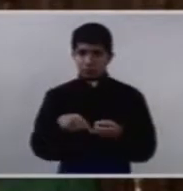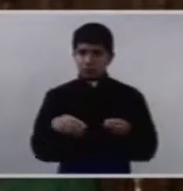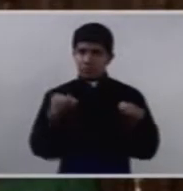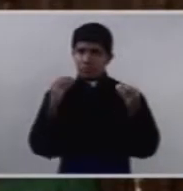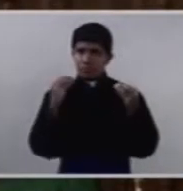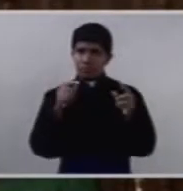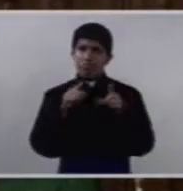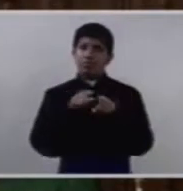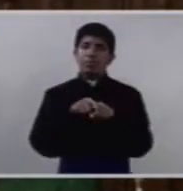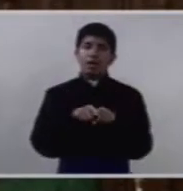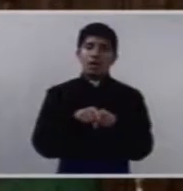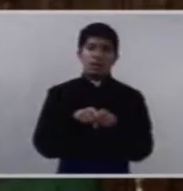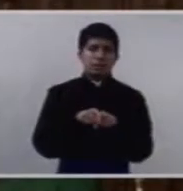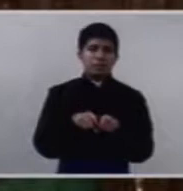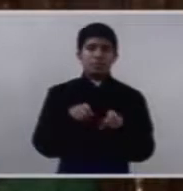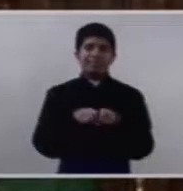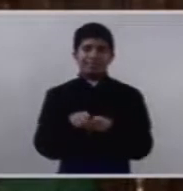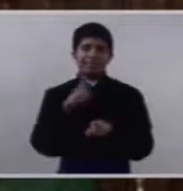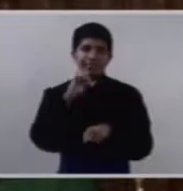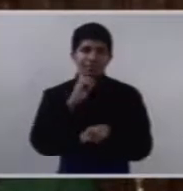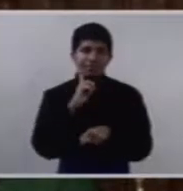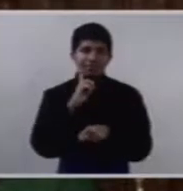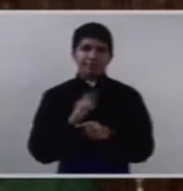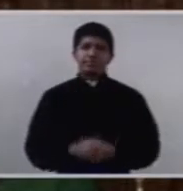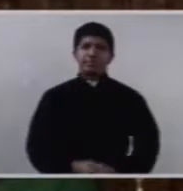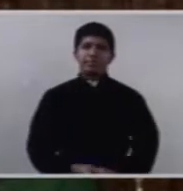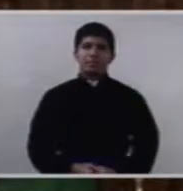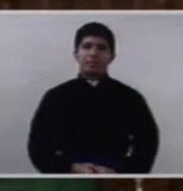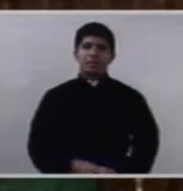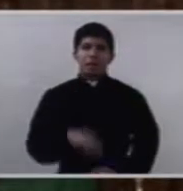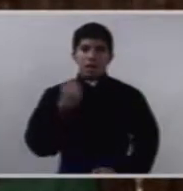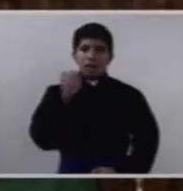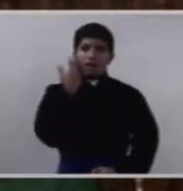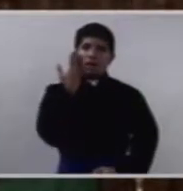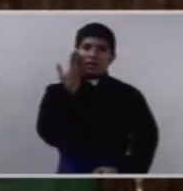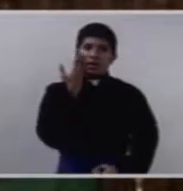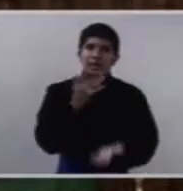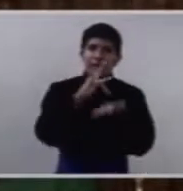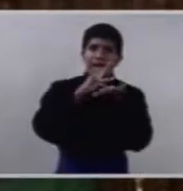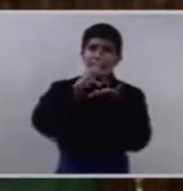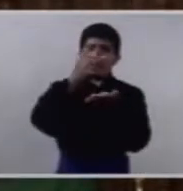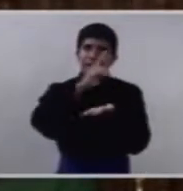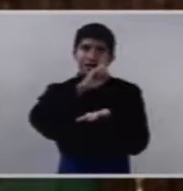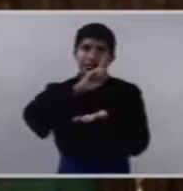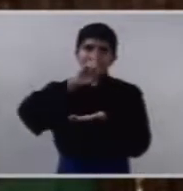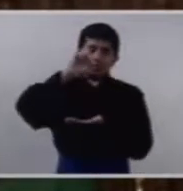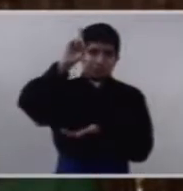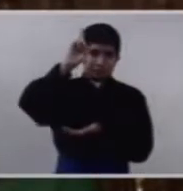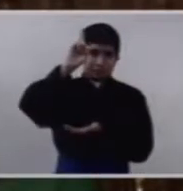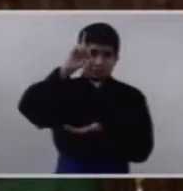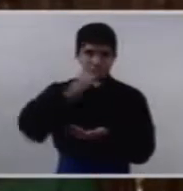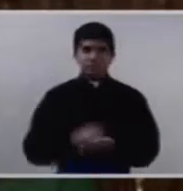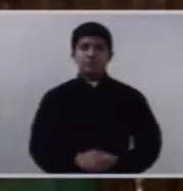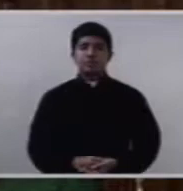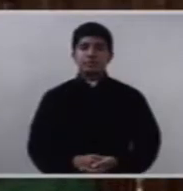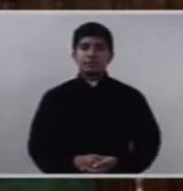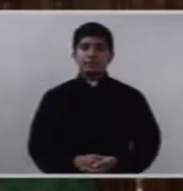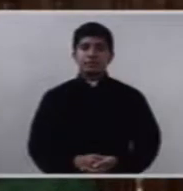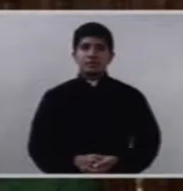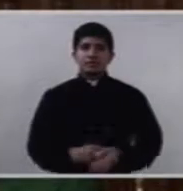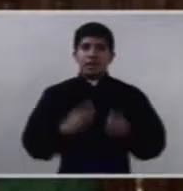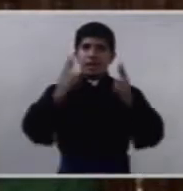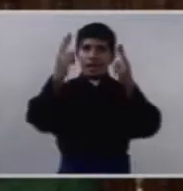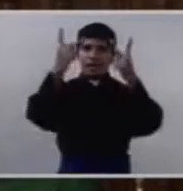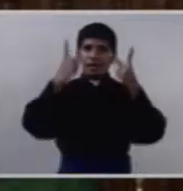muchos hermanos, hermanas, que quieren agradecer a Dios el don